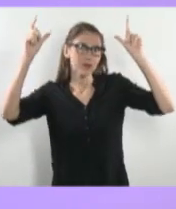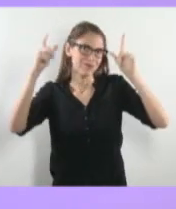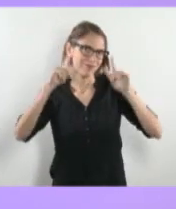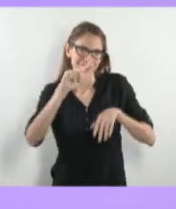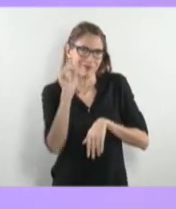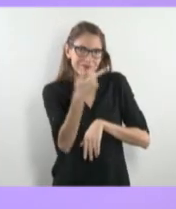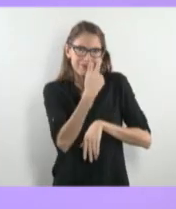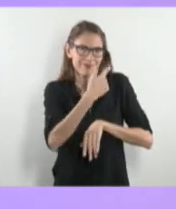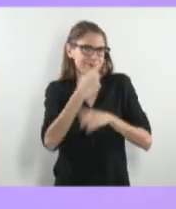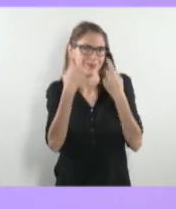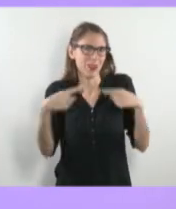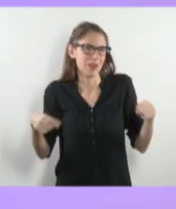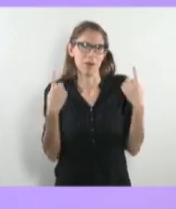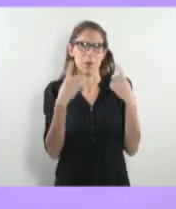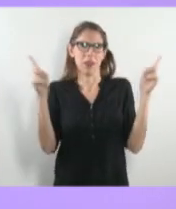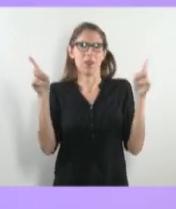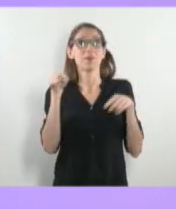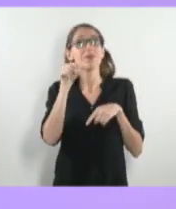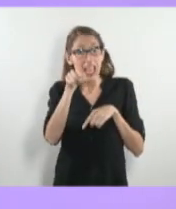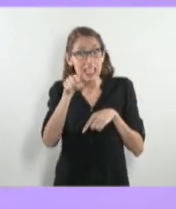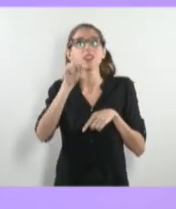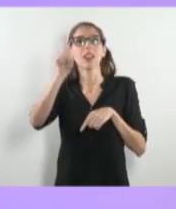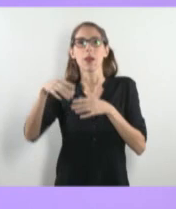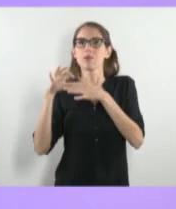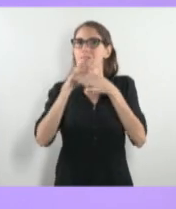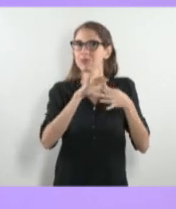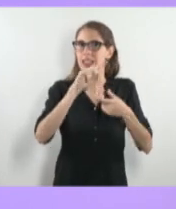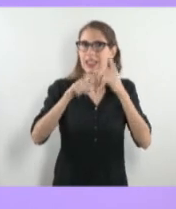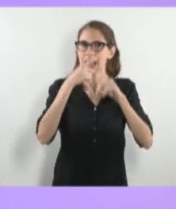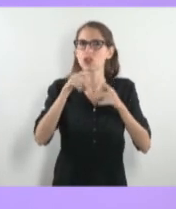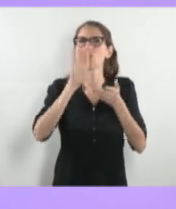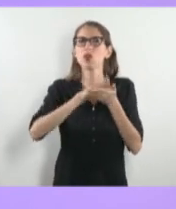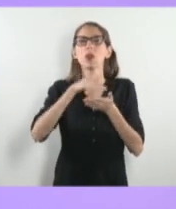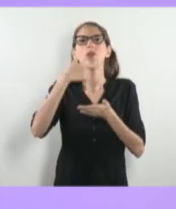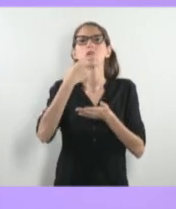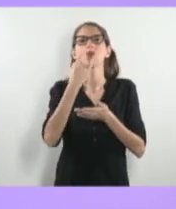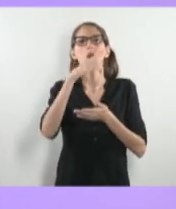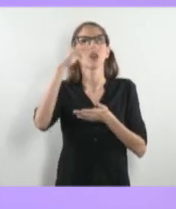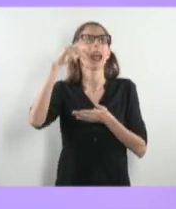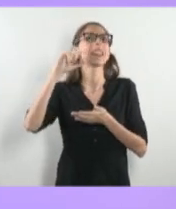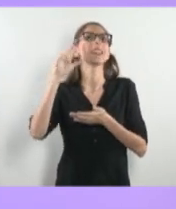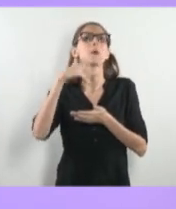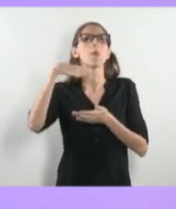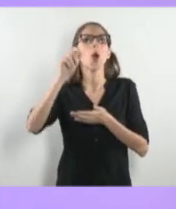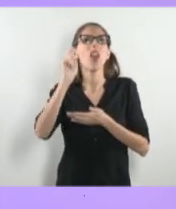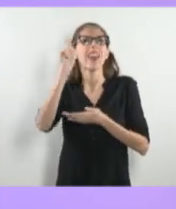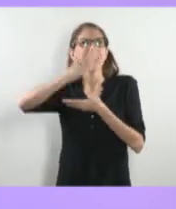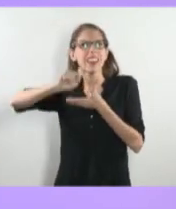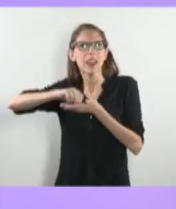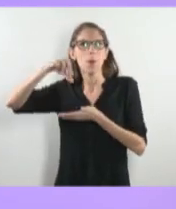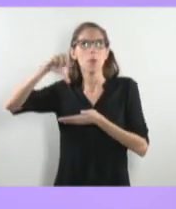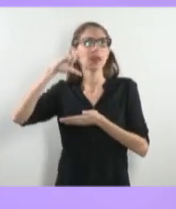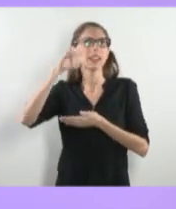también al surrealismo que vamos a encontrar, entre otras vetas, en la poesía de Pizarnik. Pero antes tenemos clase